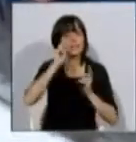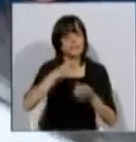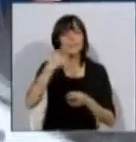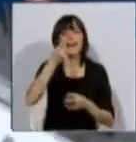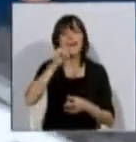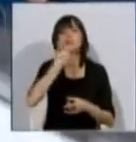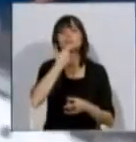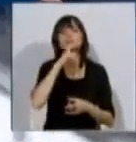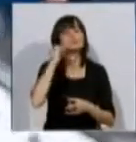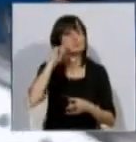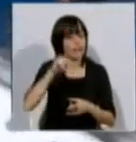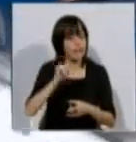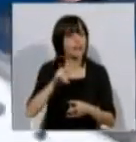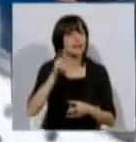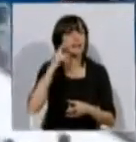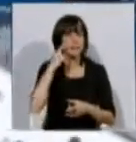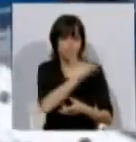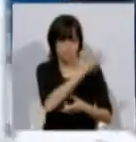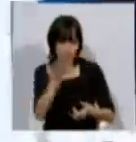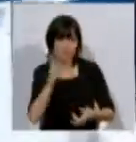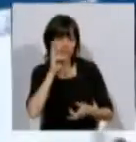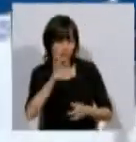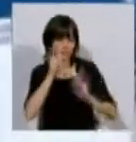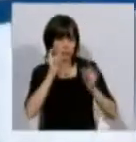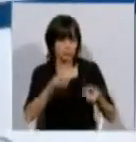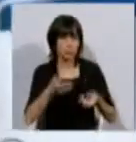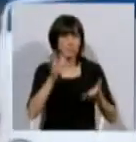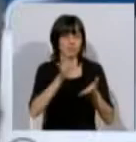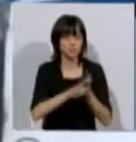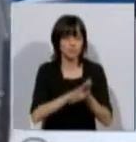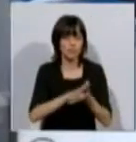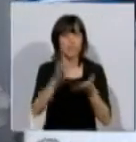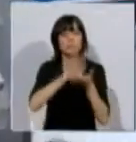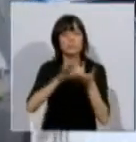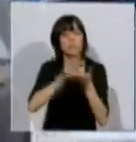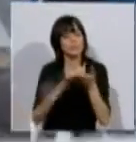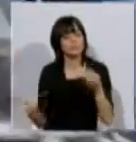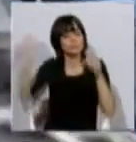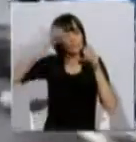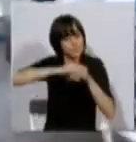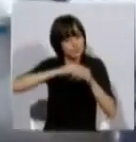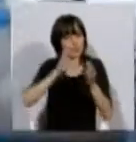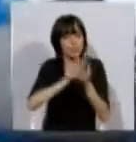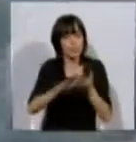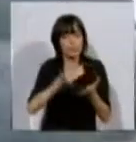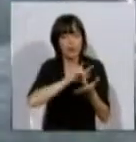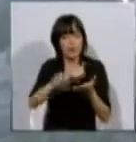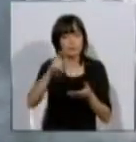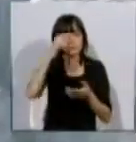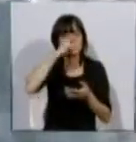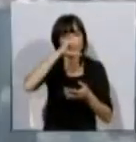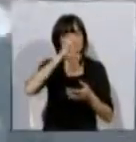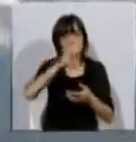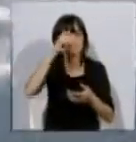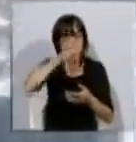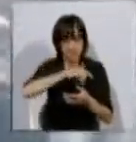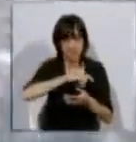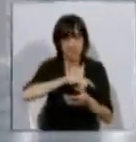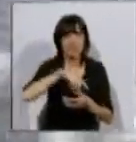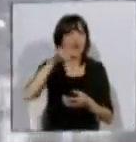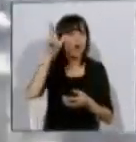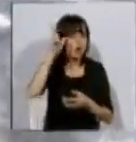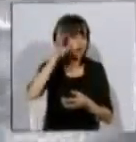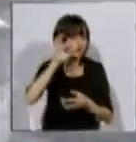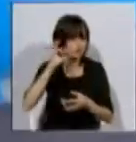Las imágenes que estamos viendo tienen que ver también con una nueva incorporación, un nuevo avión 737-800, un